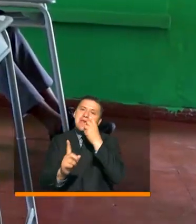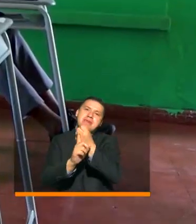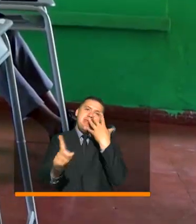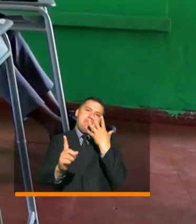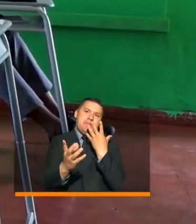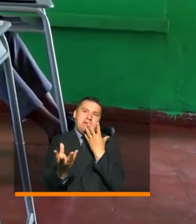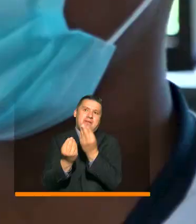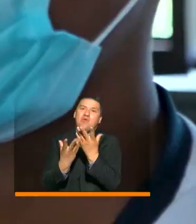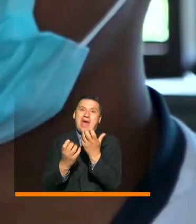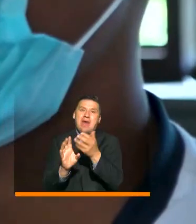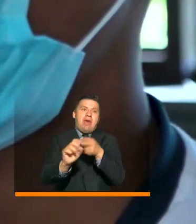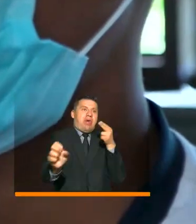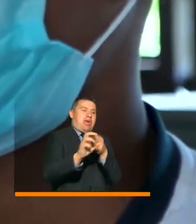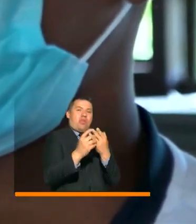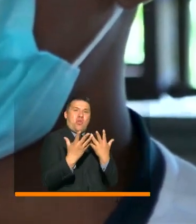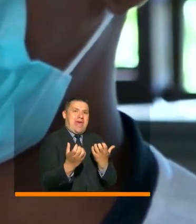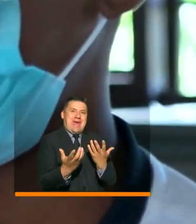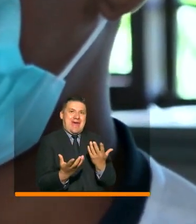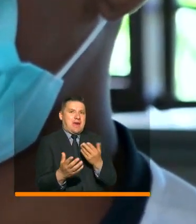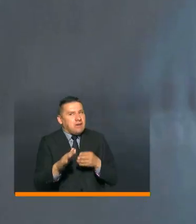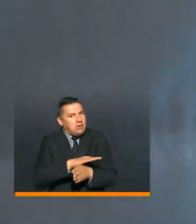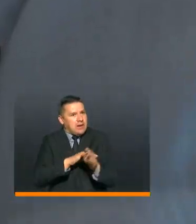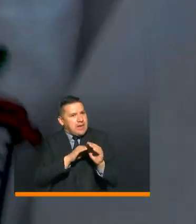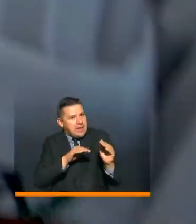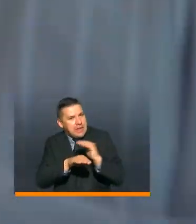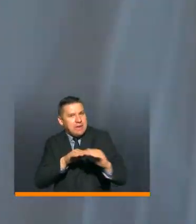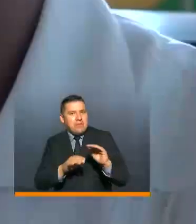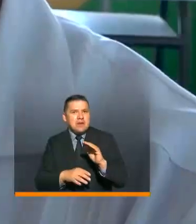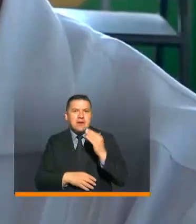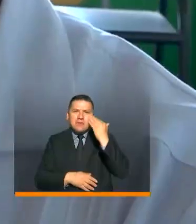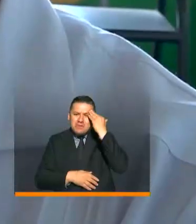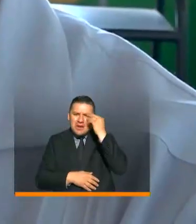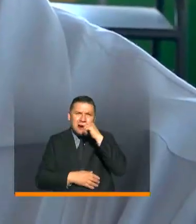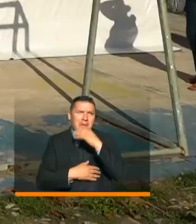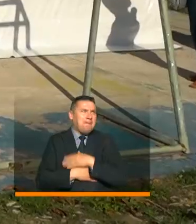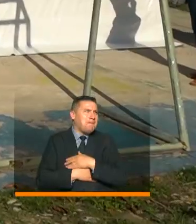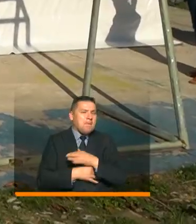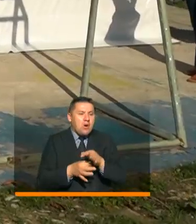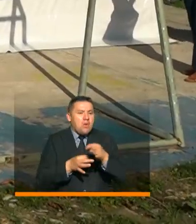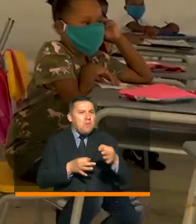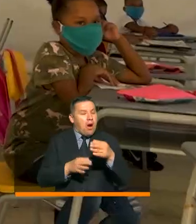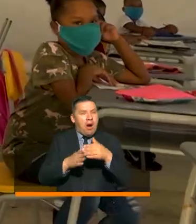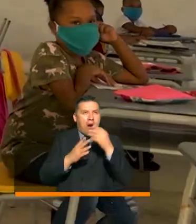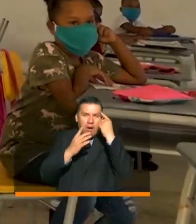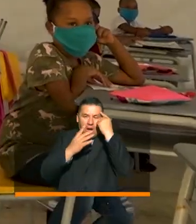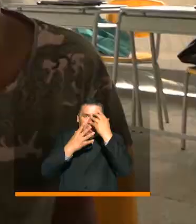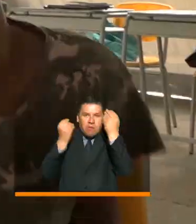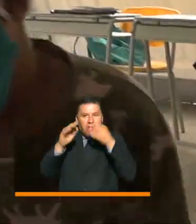deserción escolar, necesitamos mejorar los indicadores hoy de salud mental de nuestro municipio.